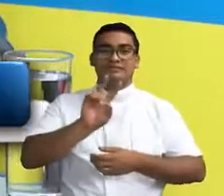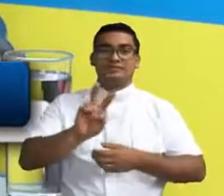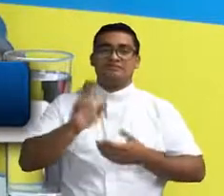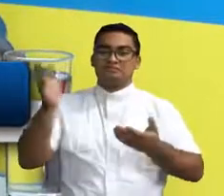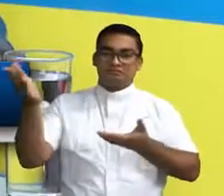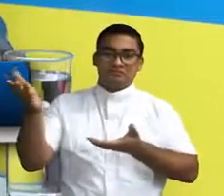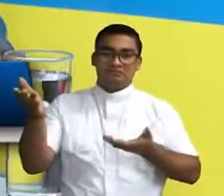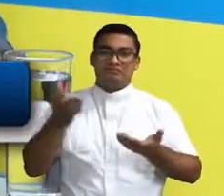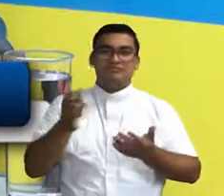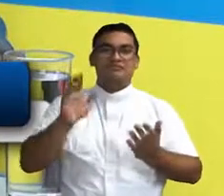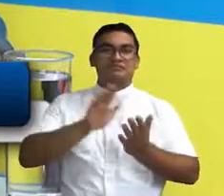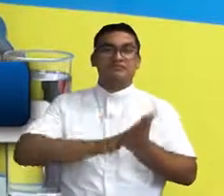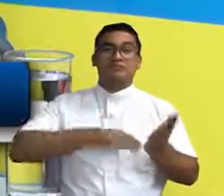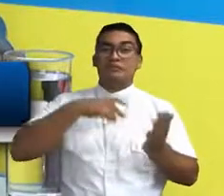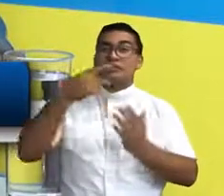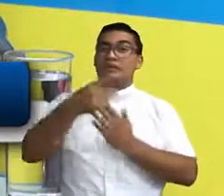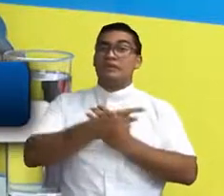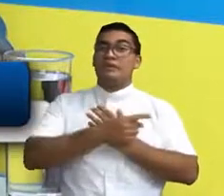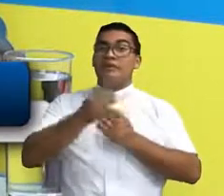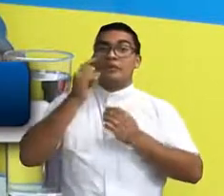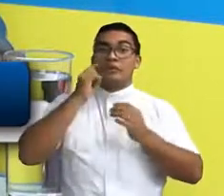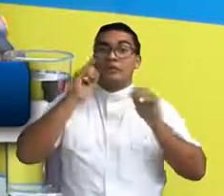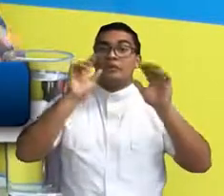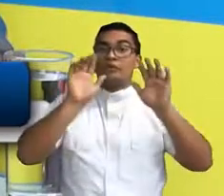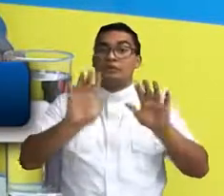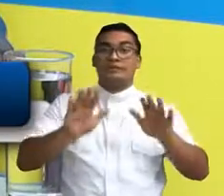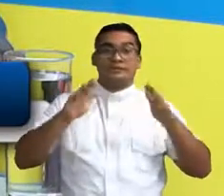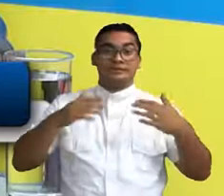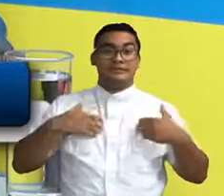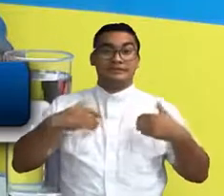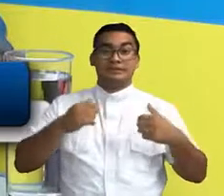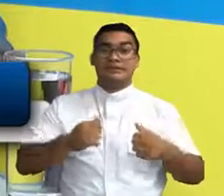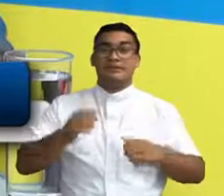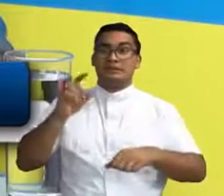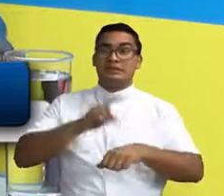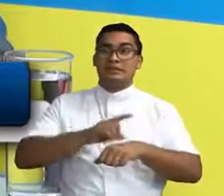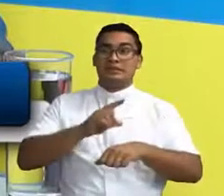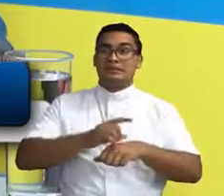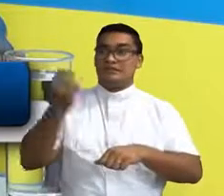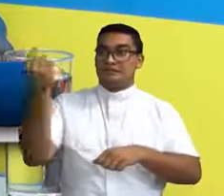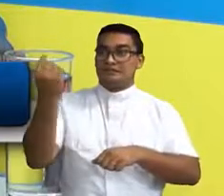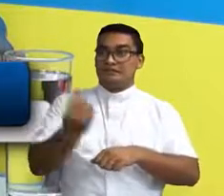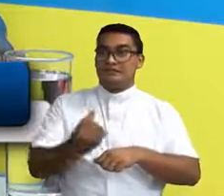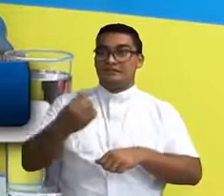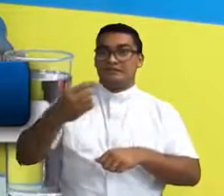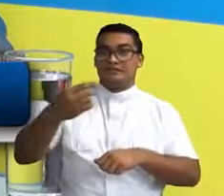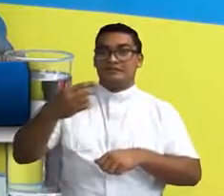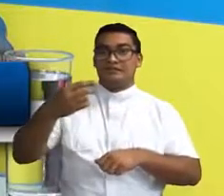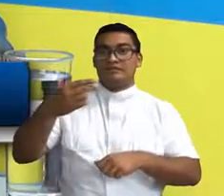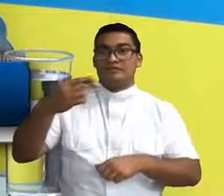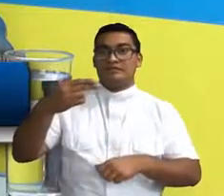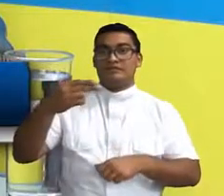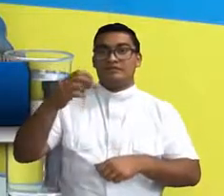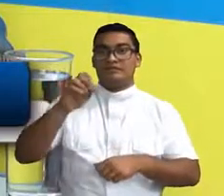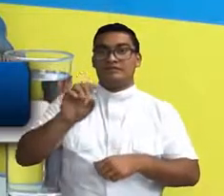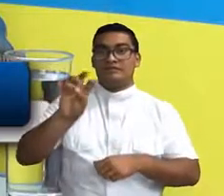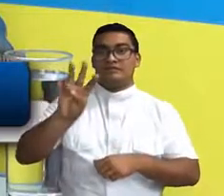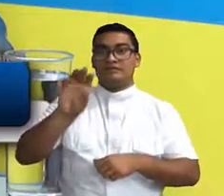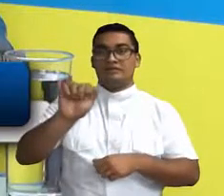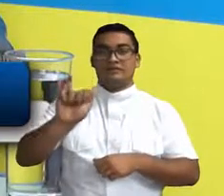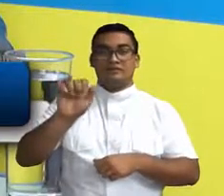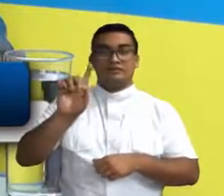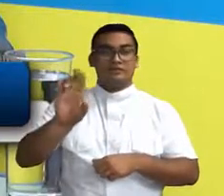a una edición más de su programa Prevenir es Salud. Hoy me acompaña el doctor Howard Urbina, quien es psicólogo clínico del Centro de